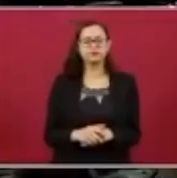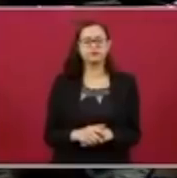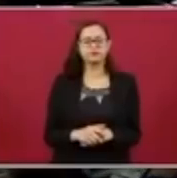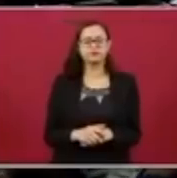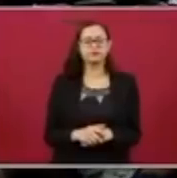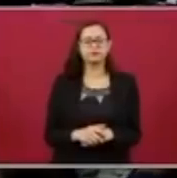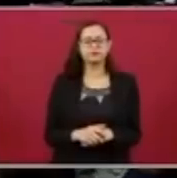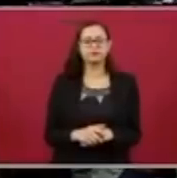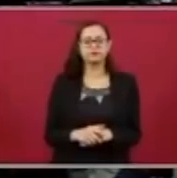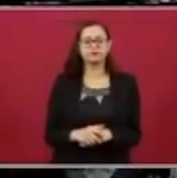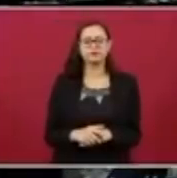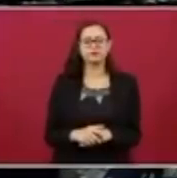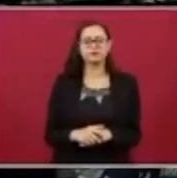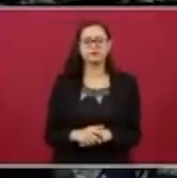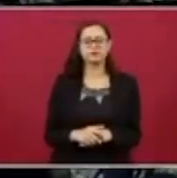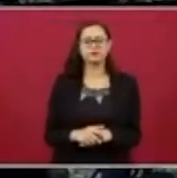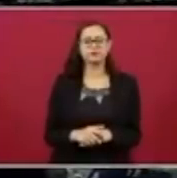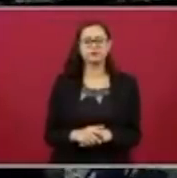a considerar